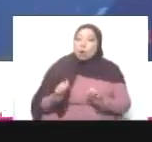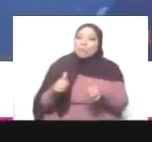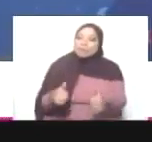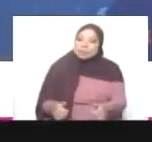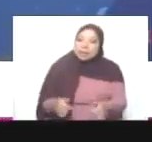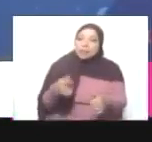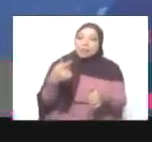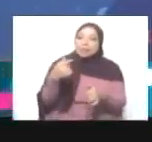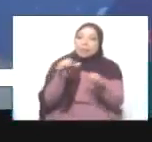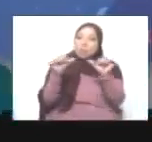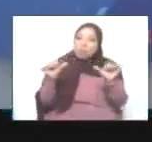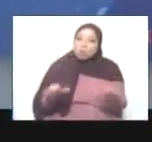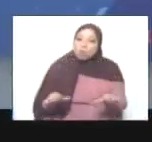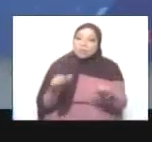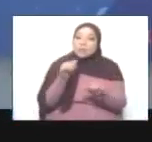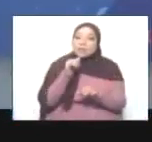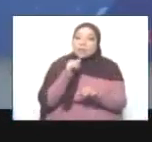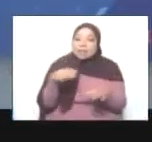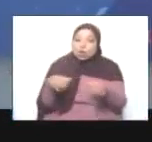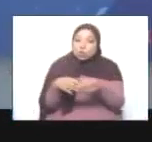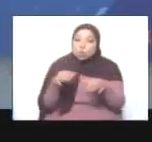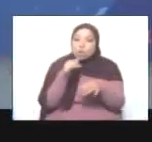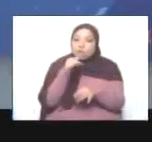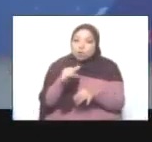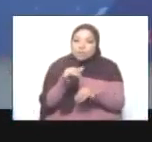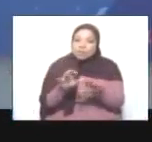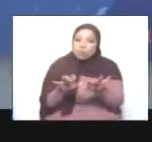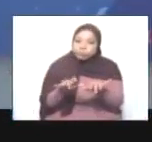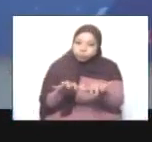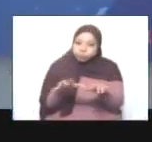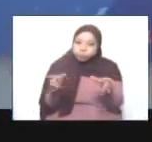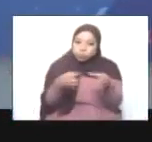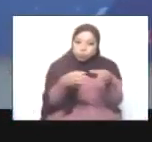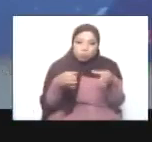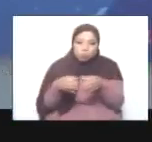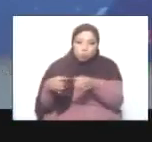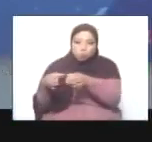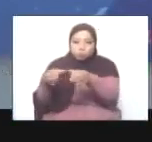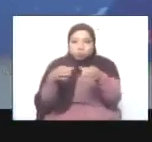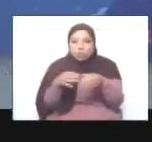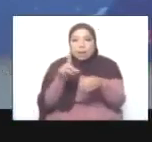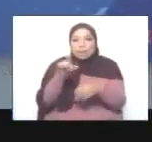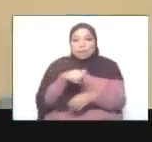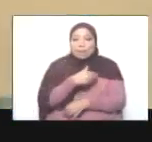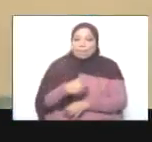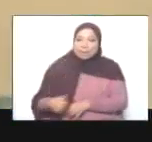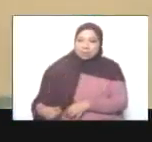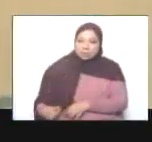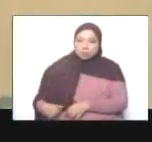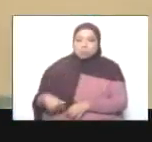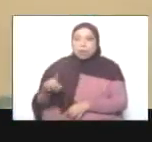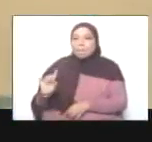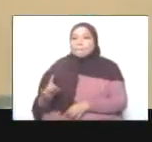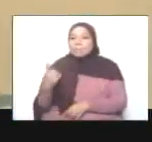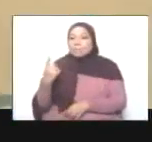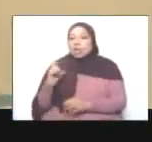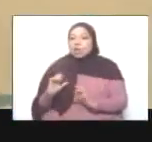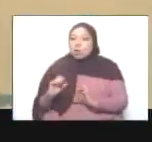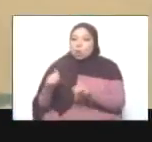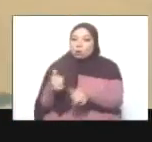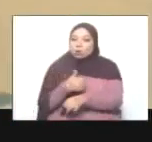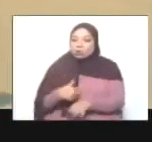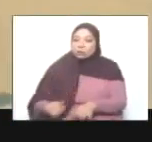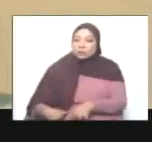nuestra plataforma de infocentros, por eso nos acompaña hoy el presidente de infocentros, porque tenemos en esta primera fase